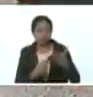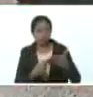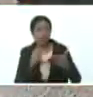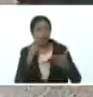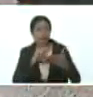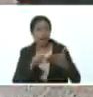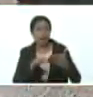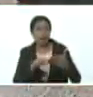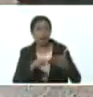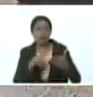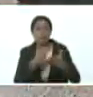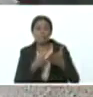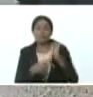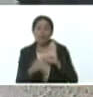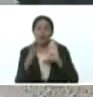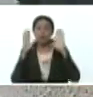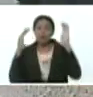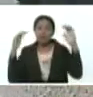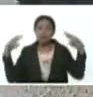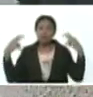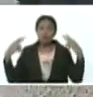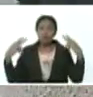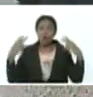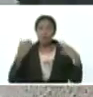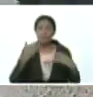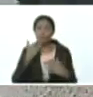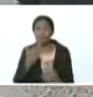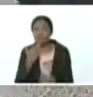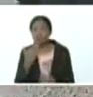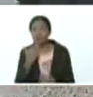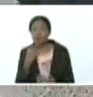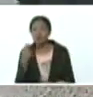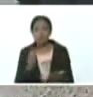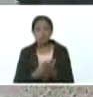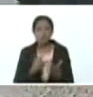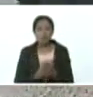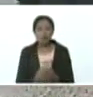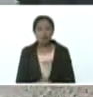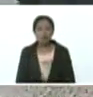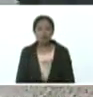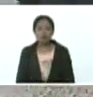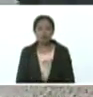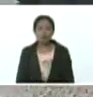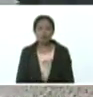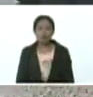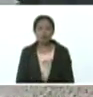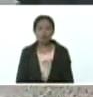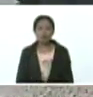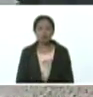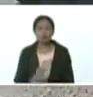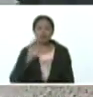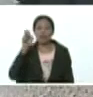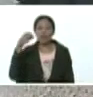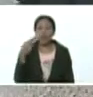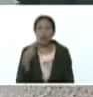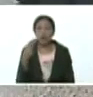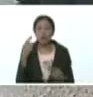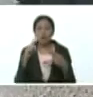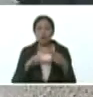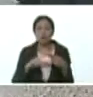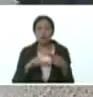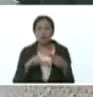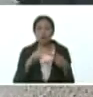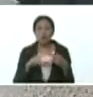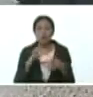un punto de cuenta, atención, me están solicitando los recursos en euros y